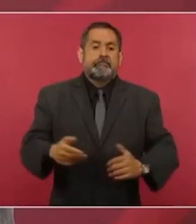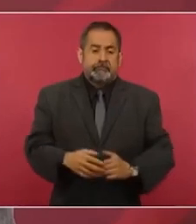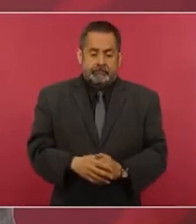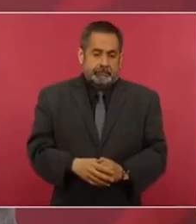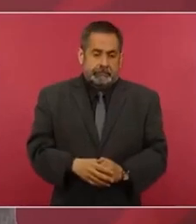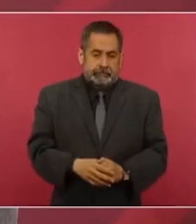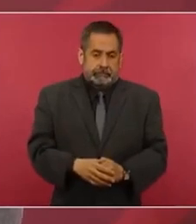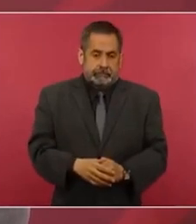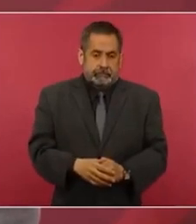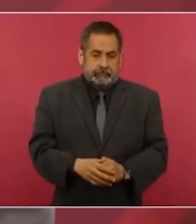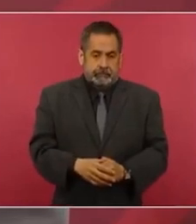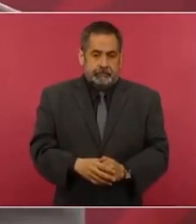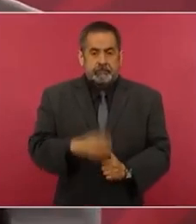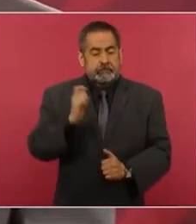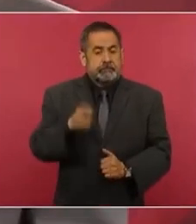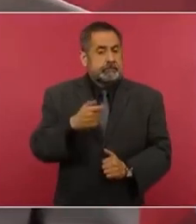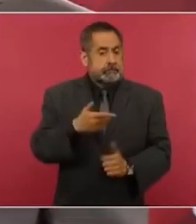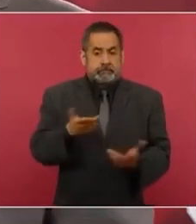de